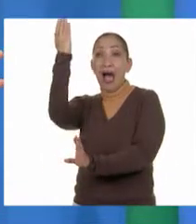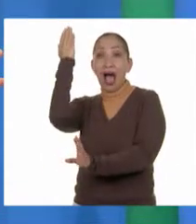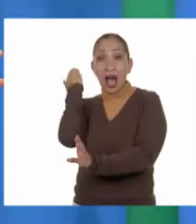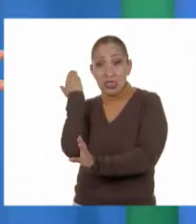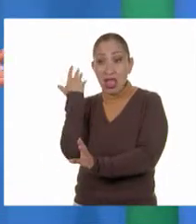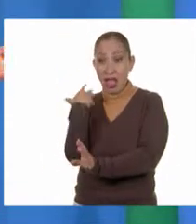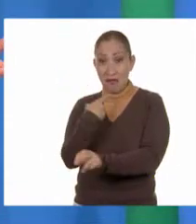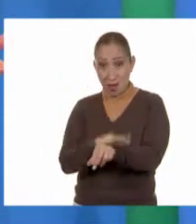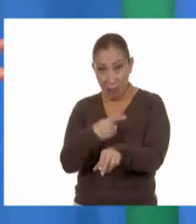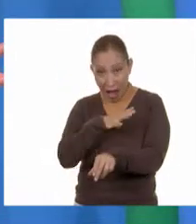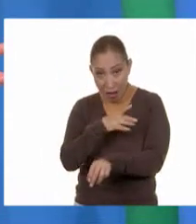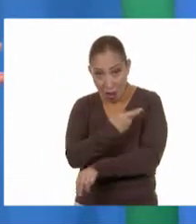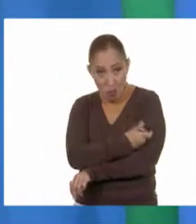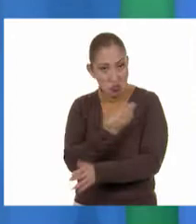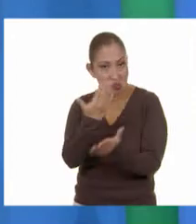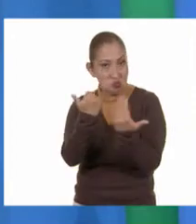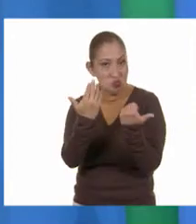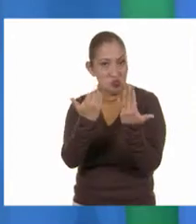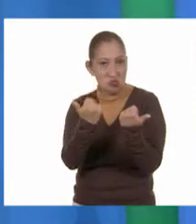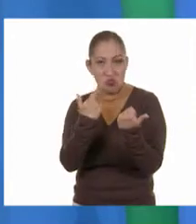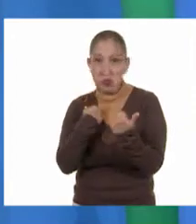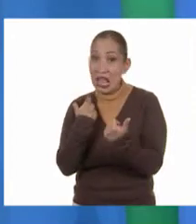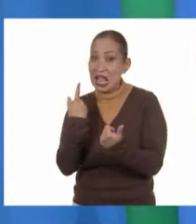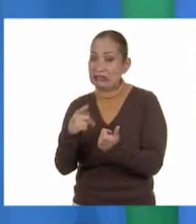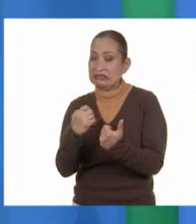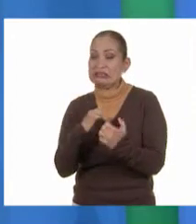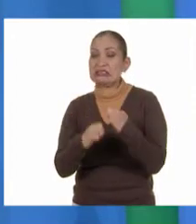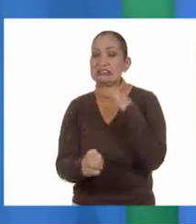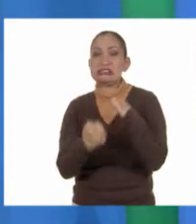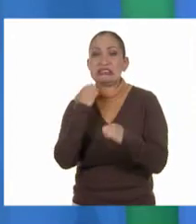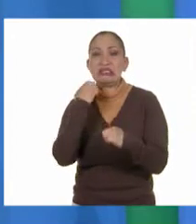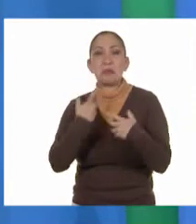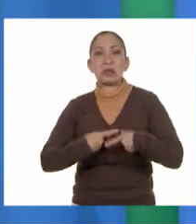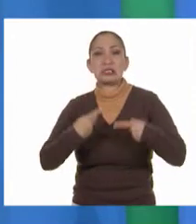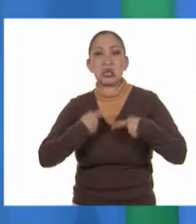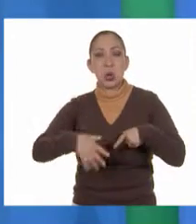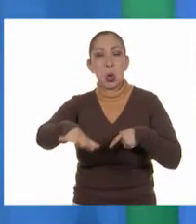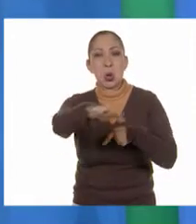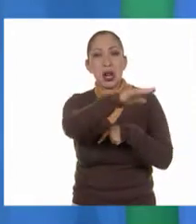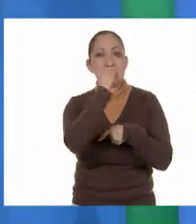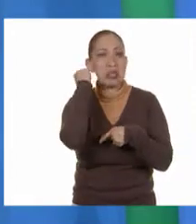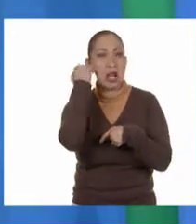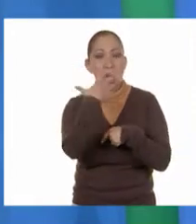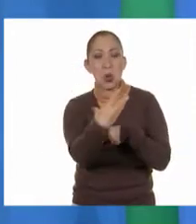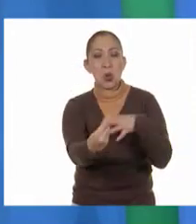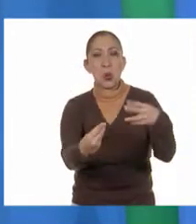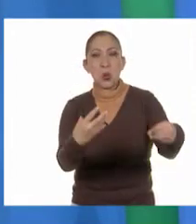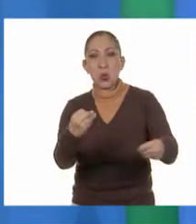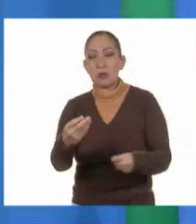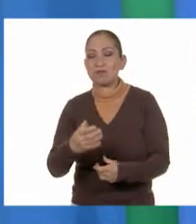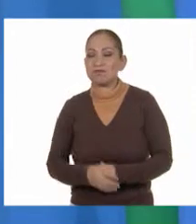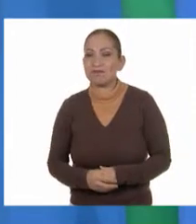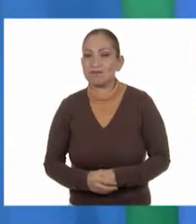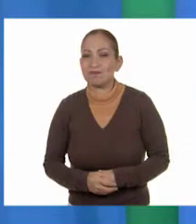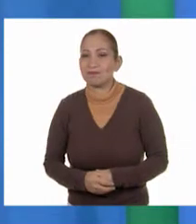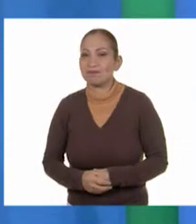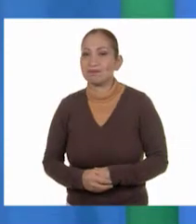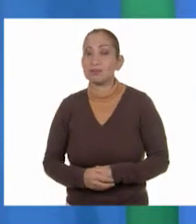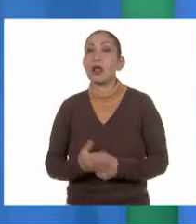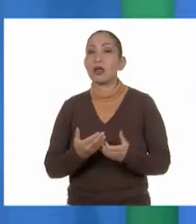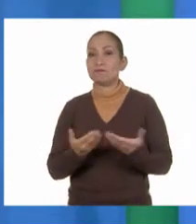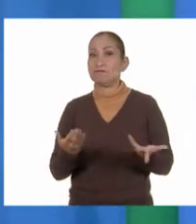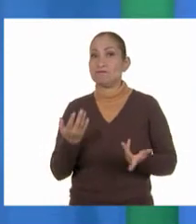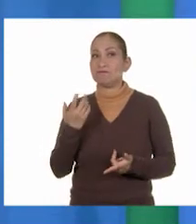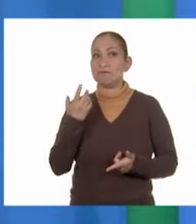se convirtieron, no sé, tal vez en el enemigo más grande de los poblados originarios, ¿verdad? Digo, ahora,